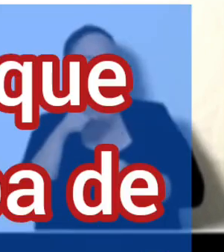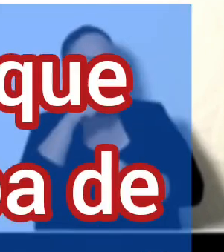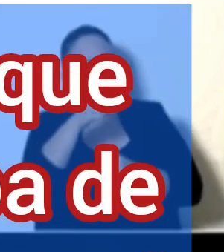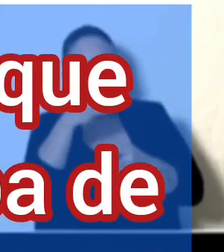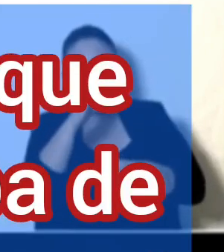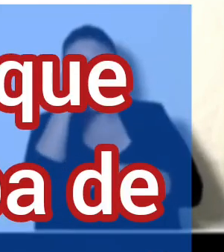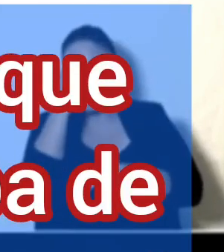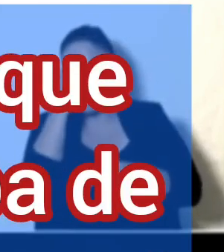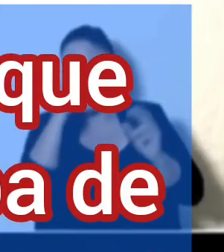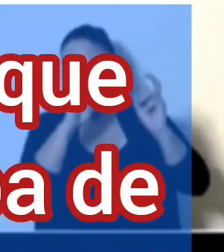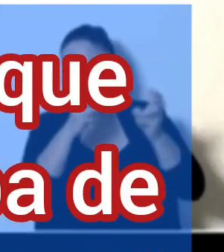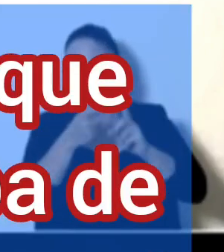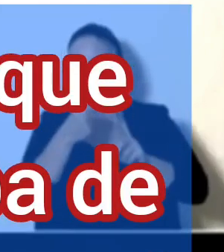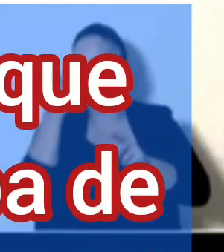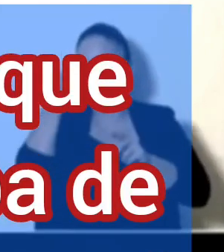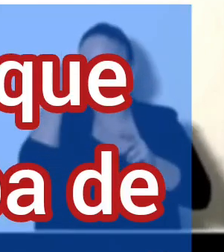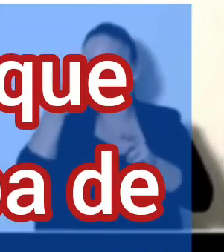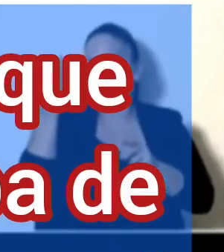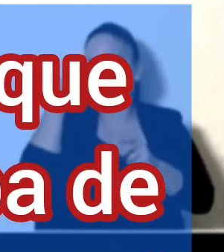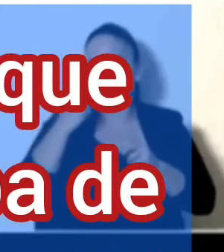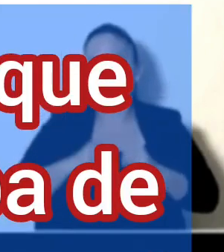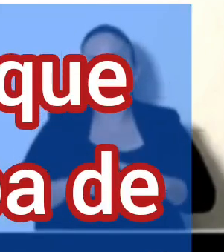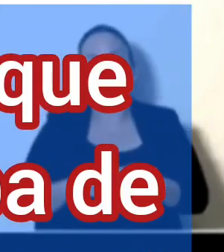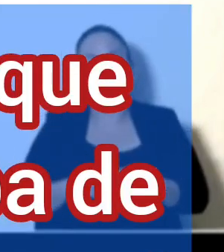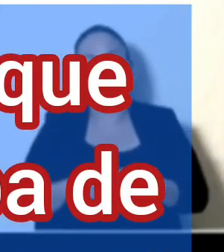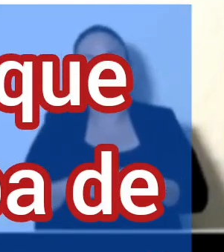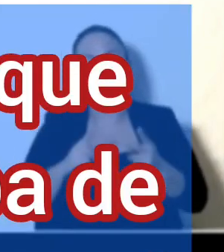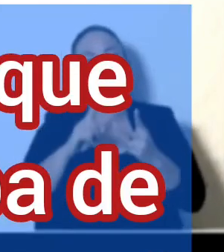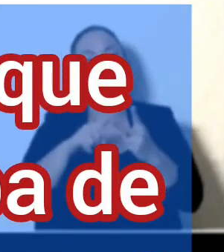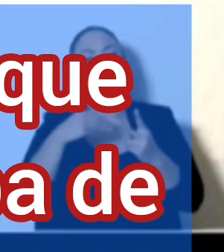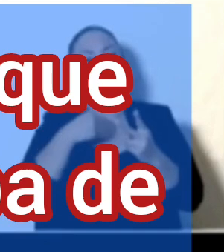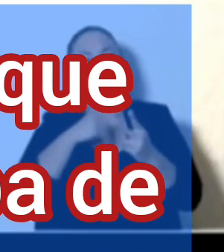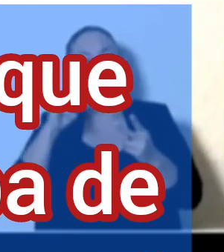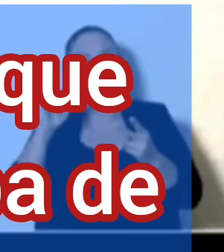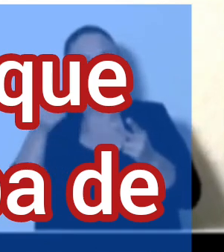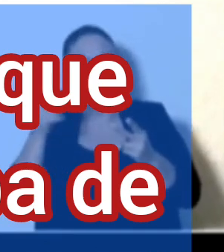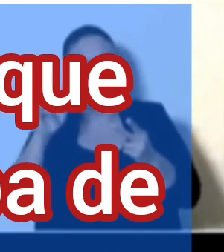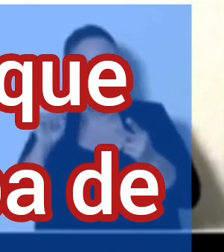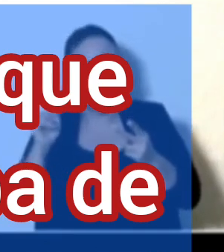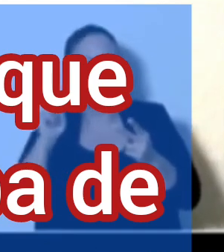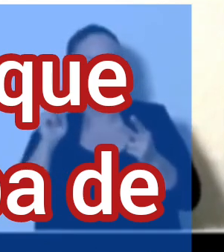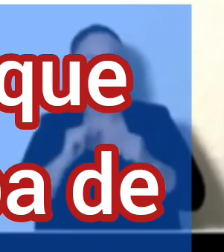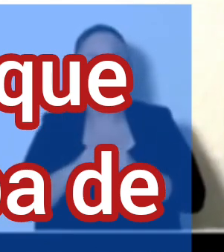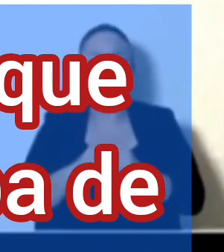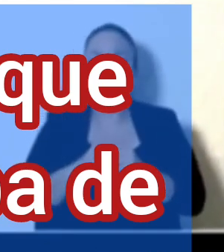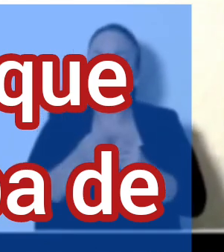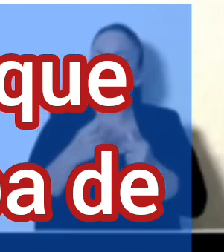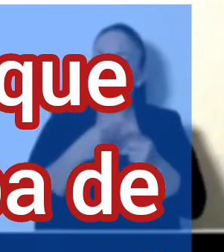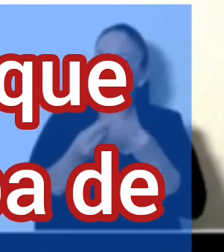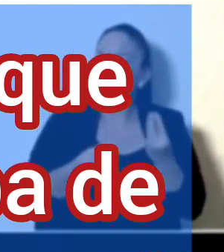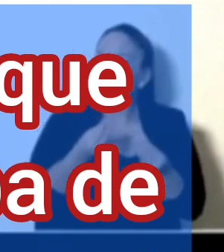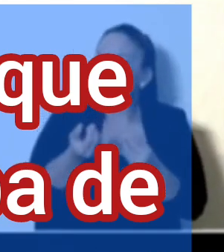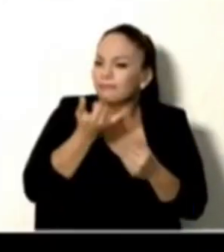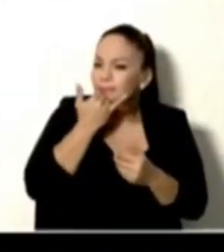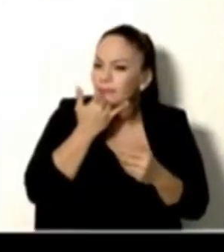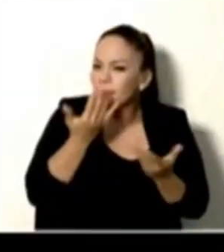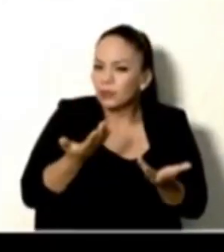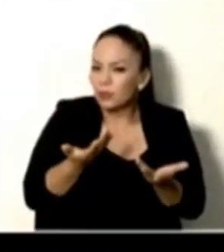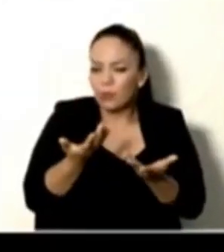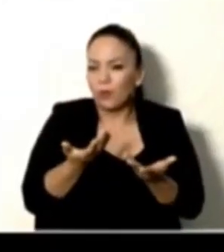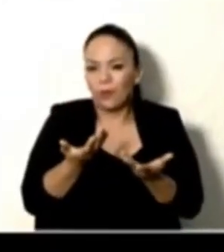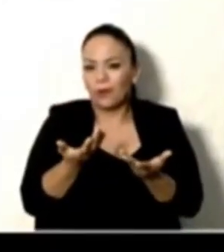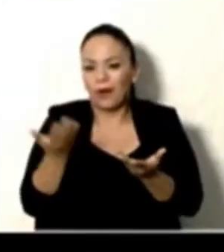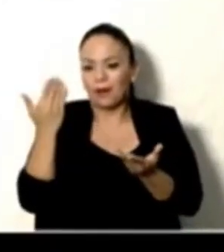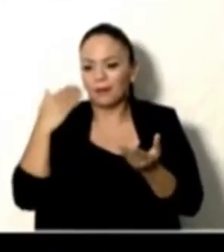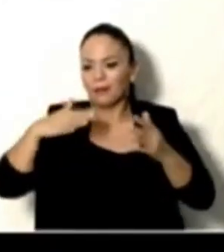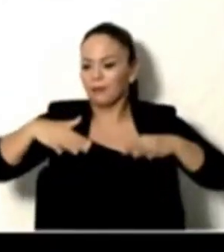esta situación desde la anterior administración, y también el ministro Nogui Acosta. Entonces, ¿qué pasó en ese punto? ¿Por qué no se asumió